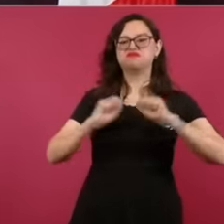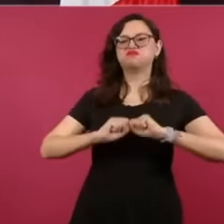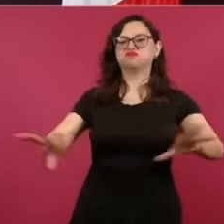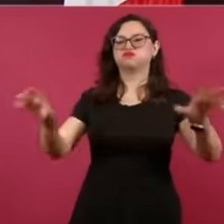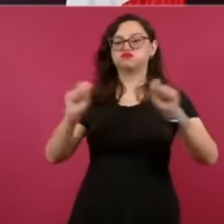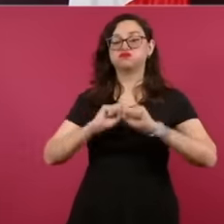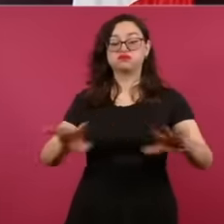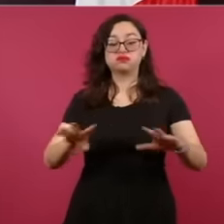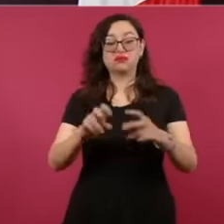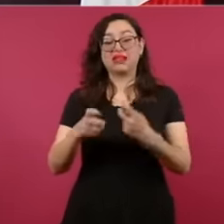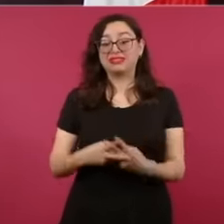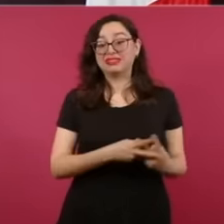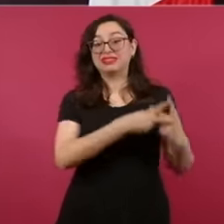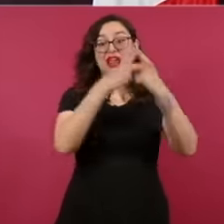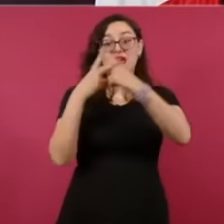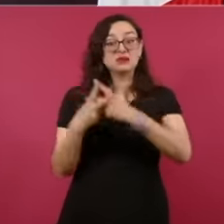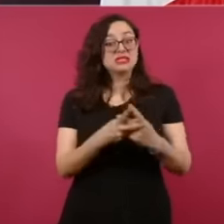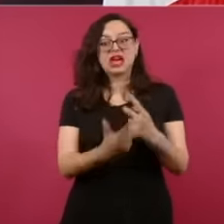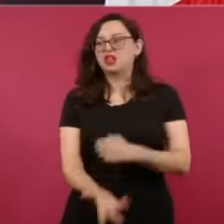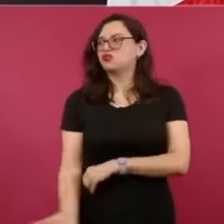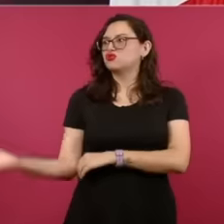a Televisa en particular.